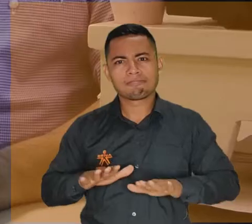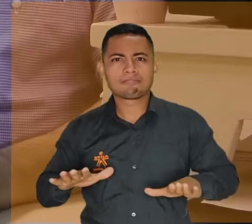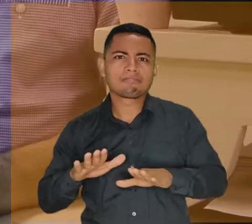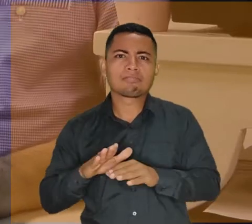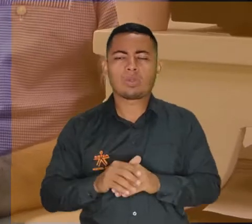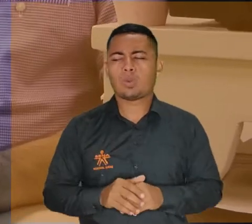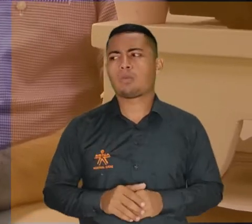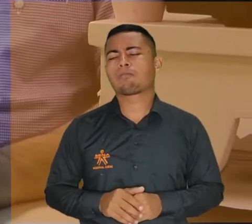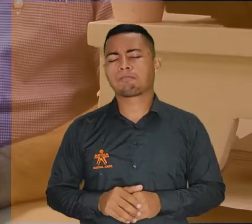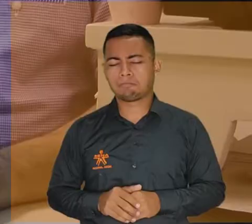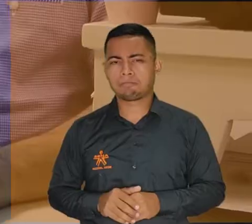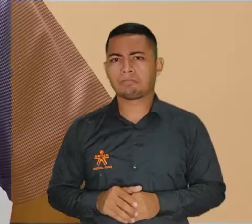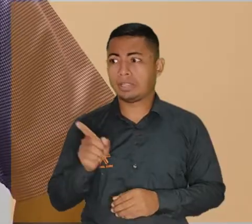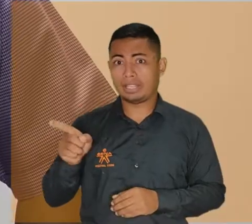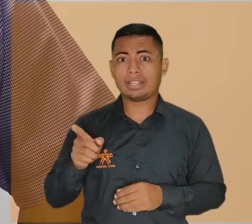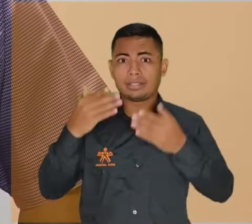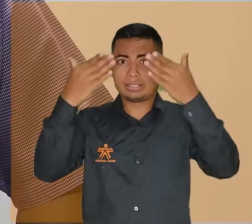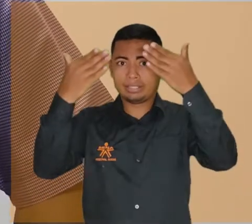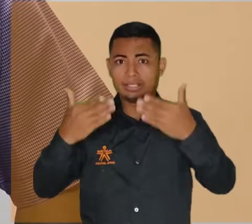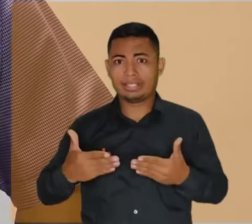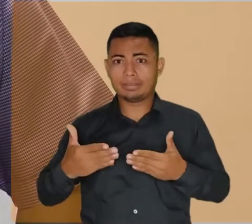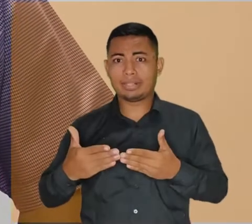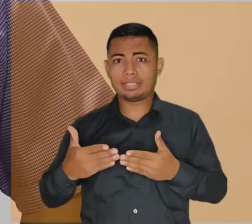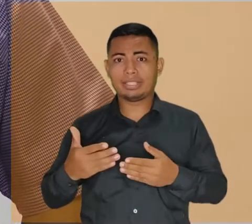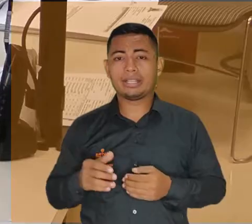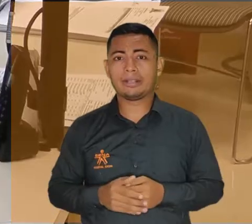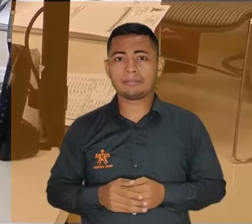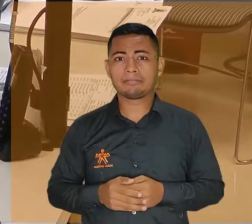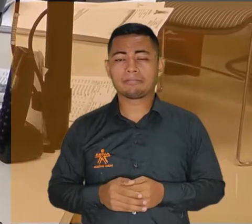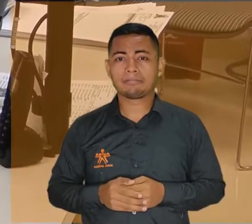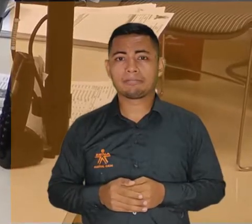área, pues a pesar de su